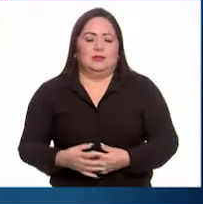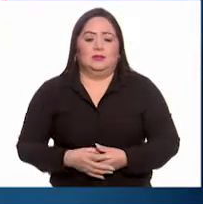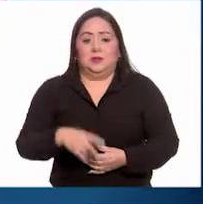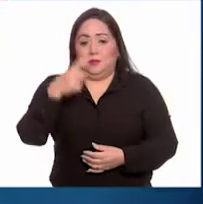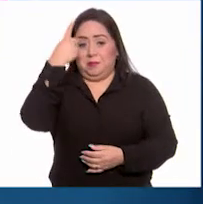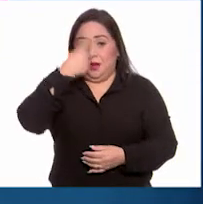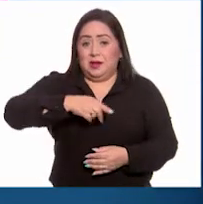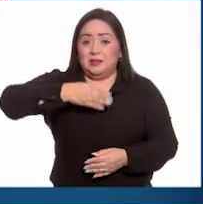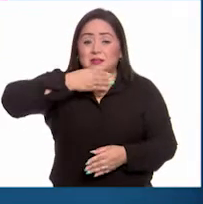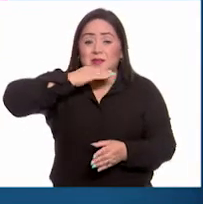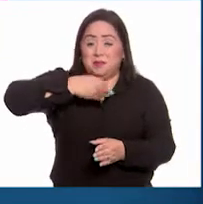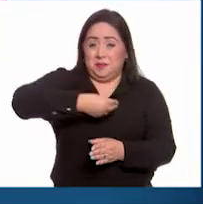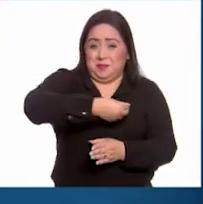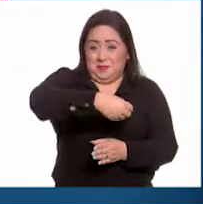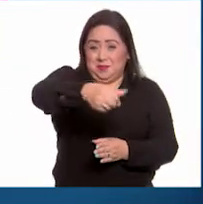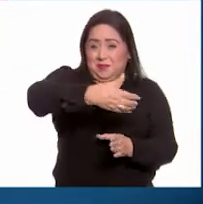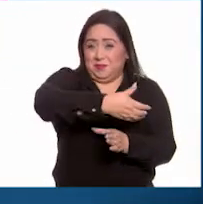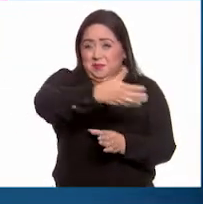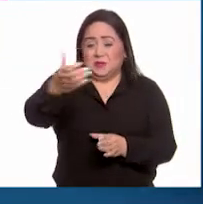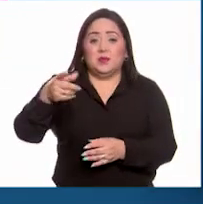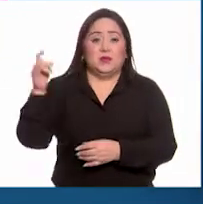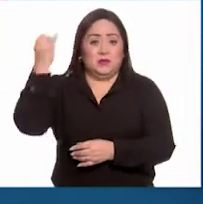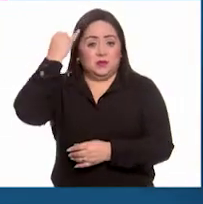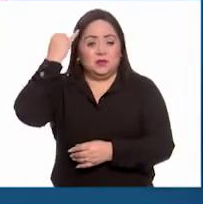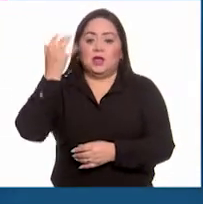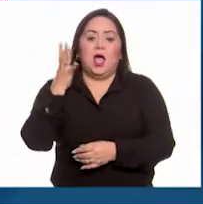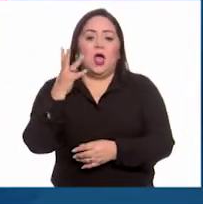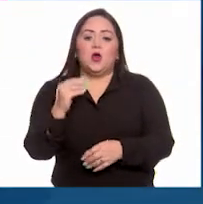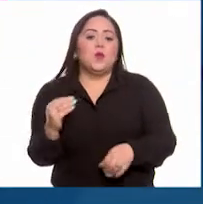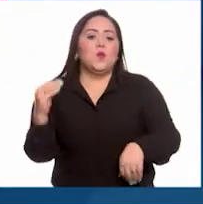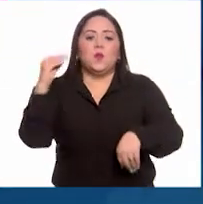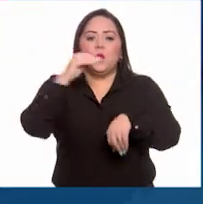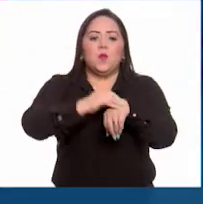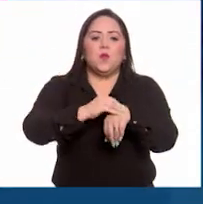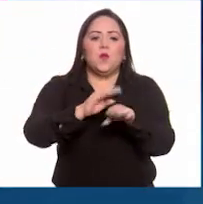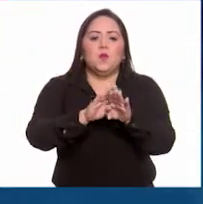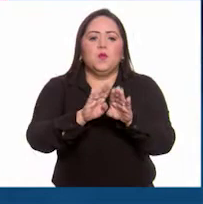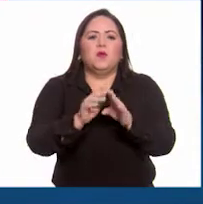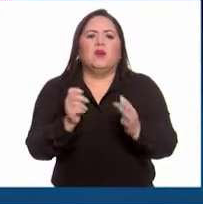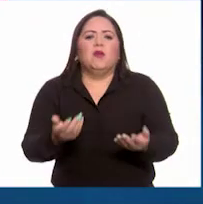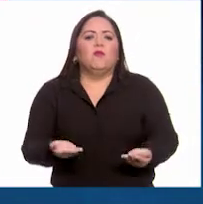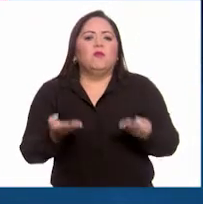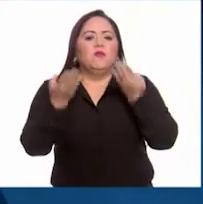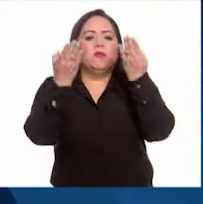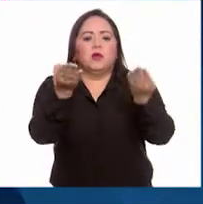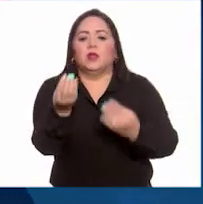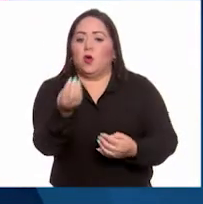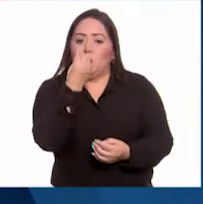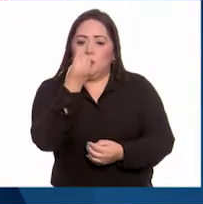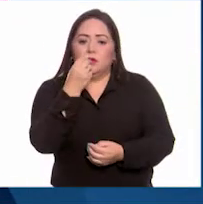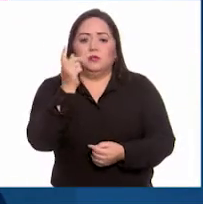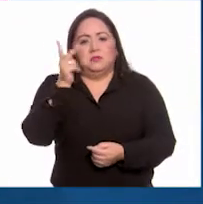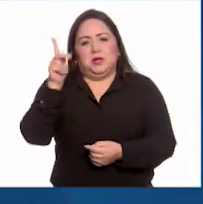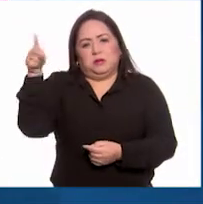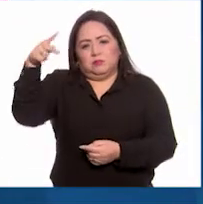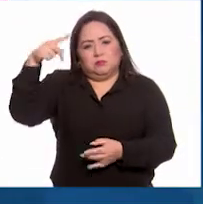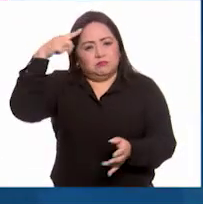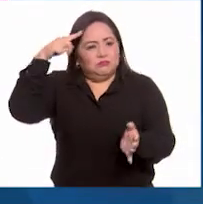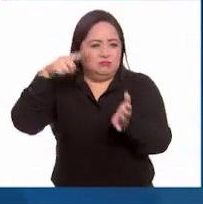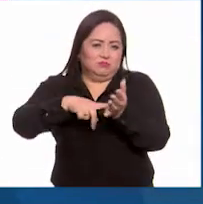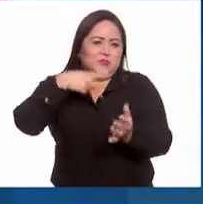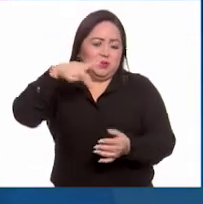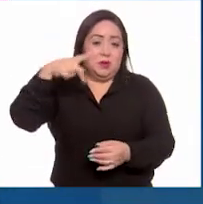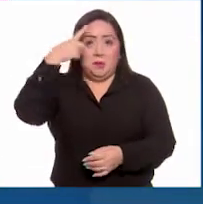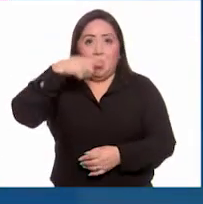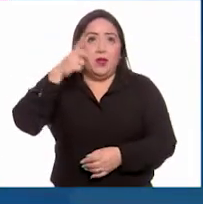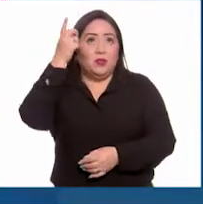Para la siembra, los campesinos ya no ponen bebida en esta etapa, ponen una ofrenda de comida, según la creencia, para